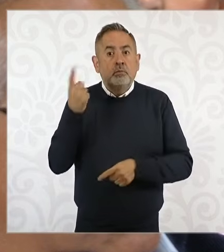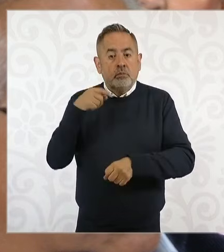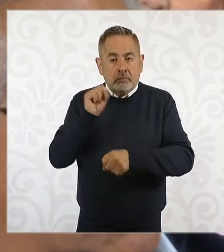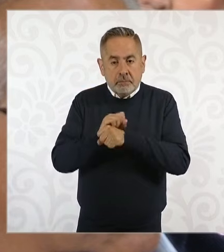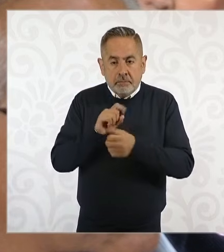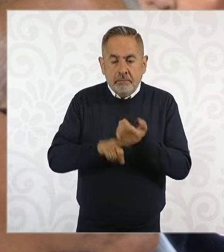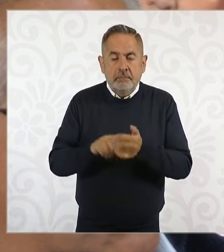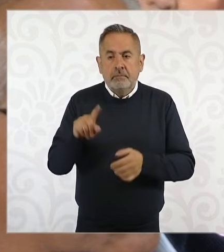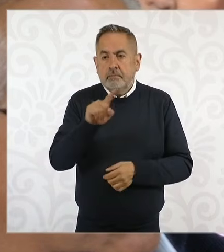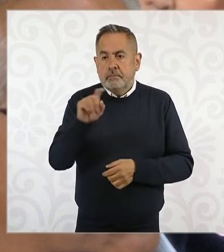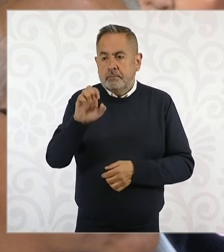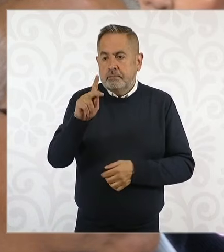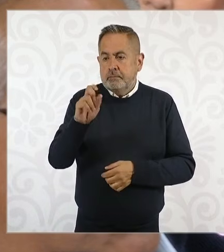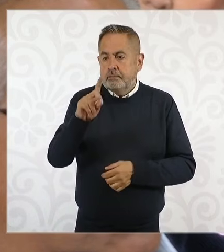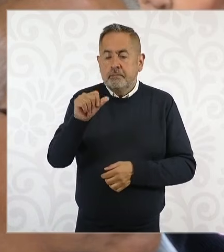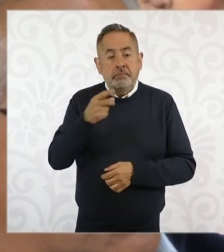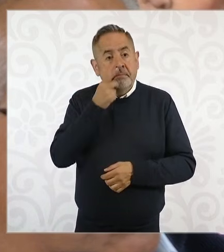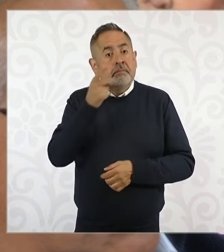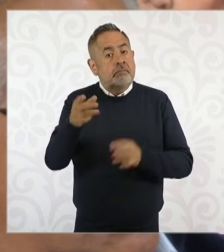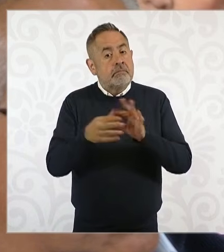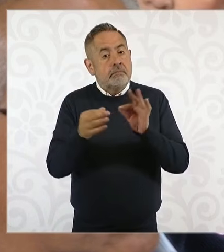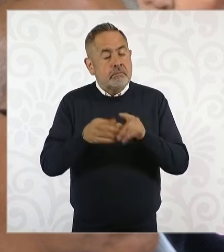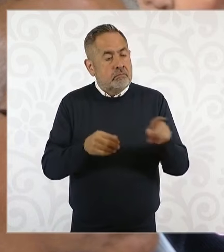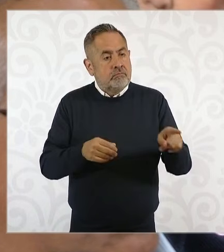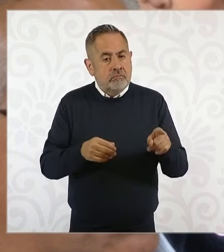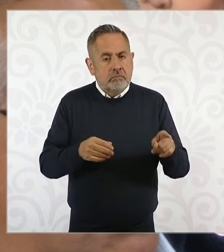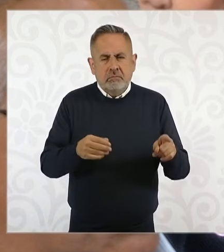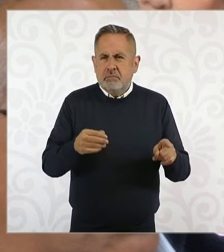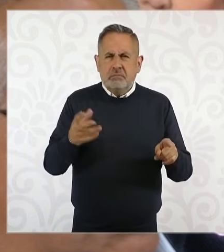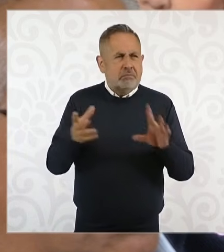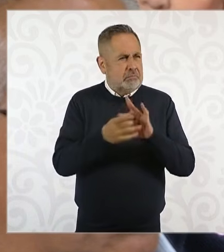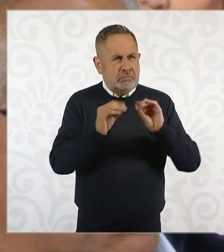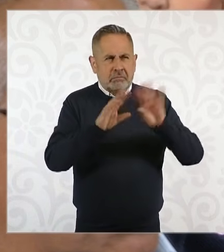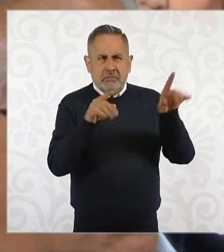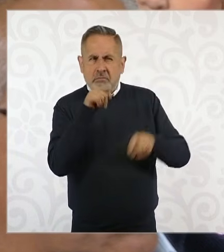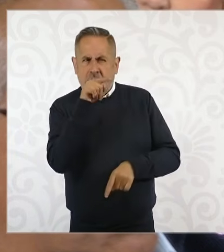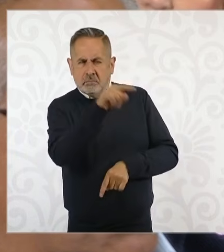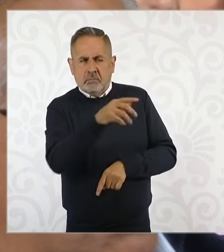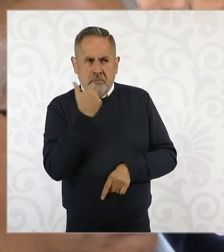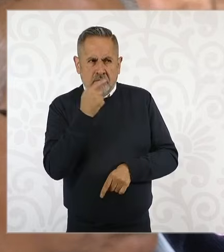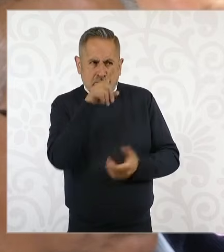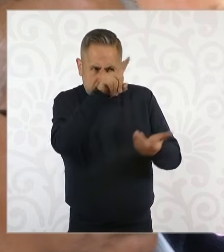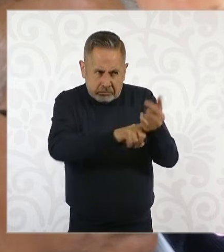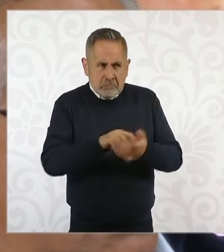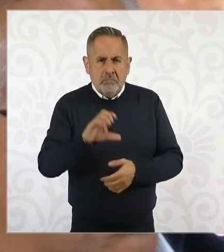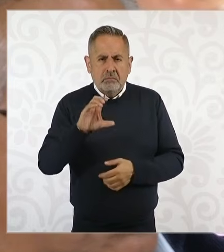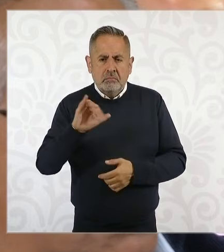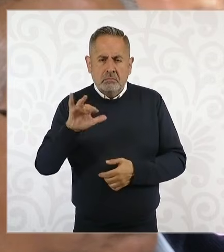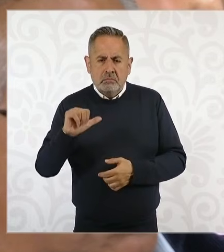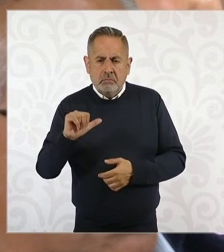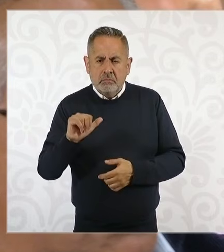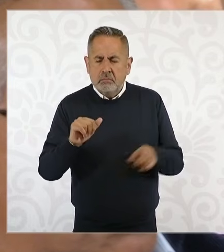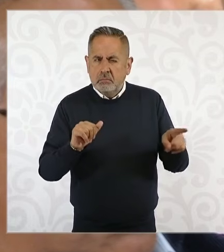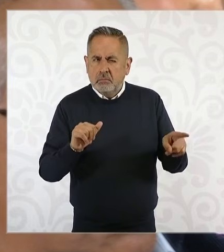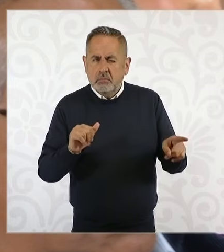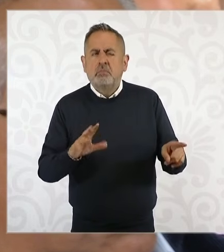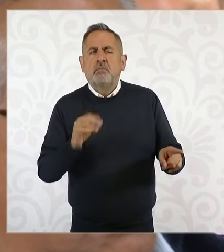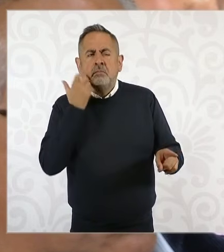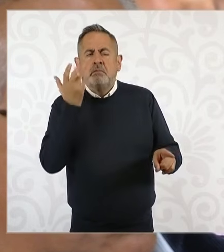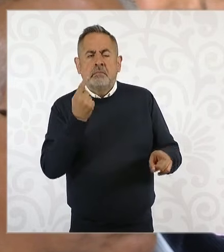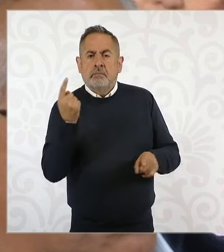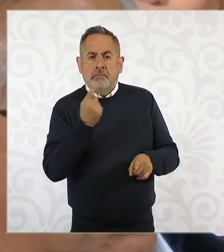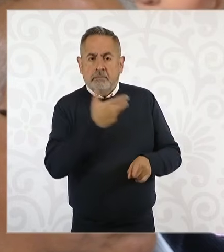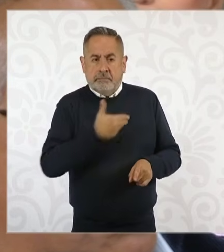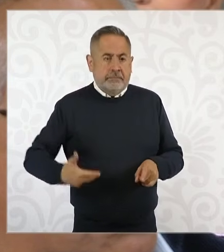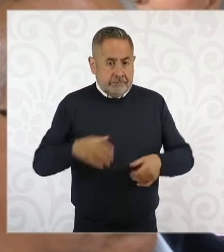Iván Cepeda hablaba, incluso pedía que aclarara si era agente de la CIA el presidente electo de Colombia. Y una